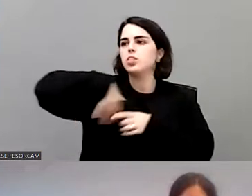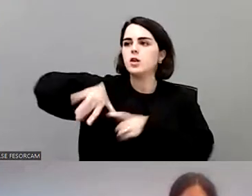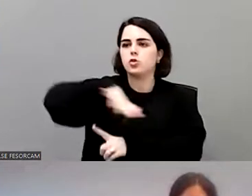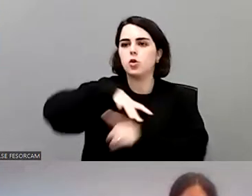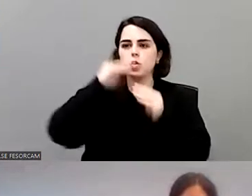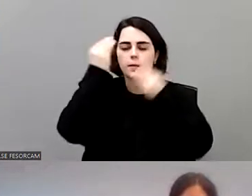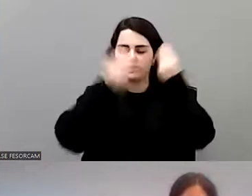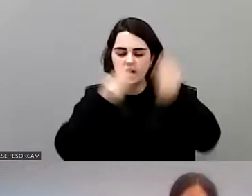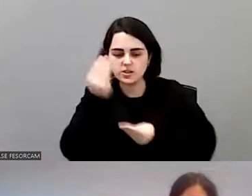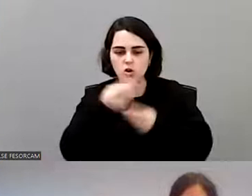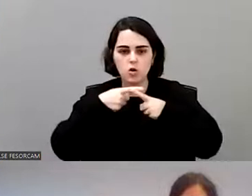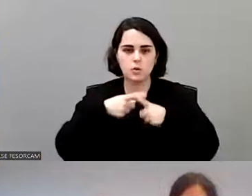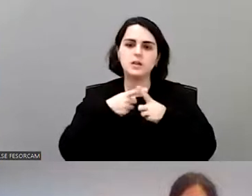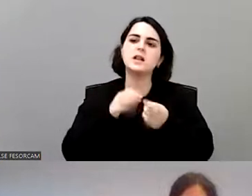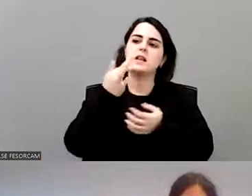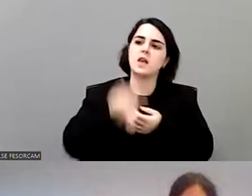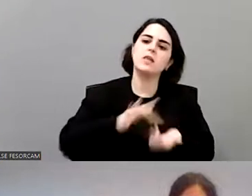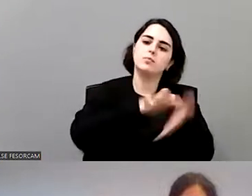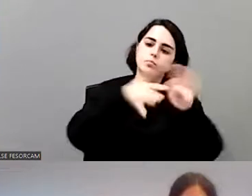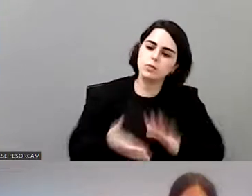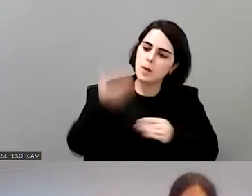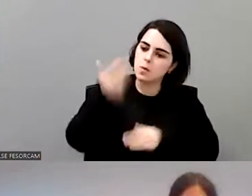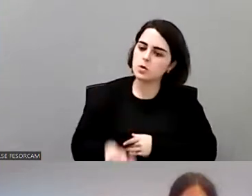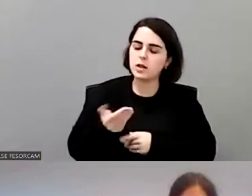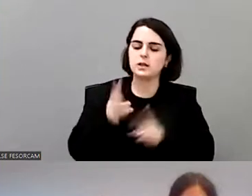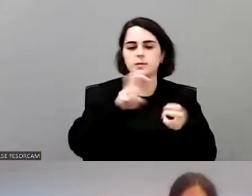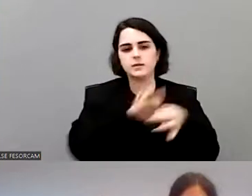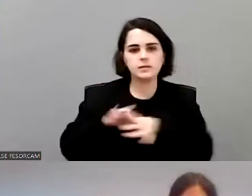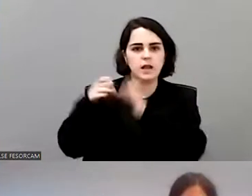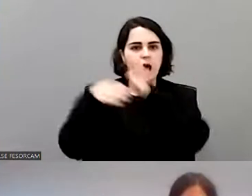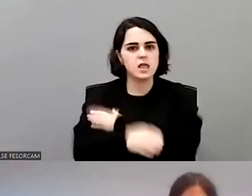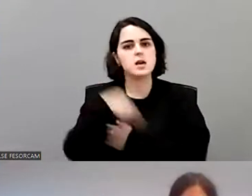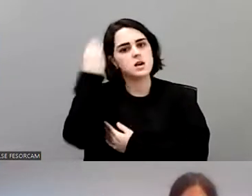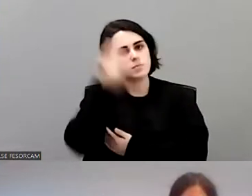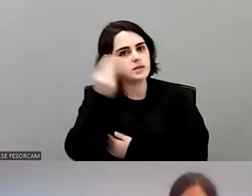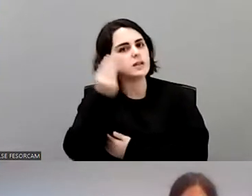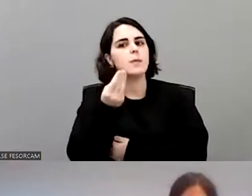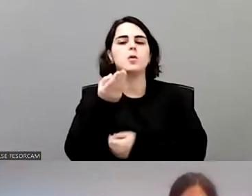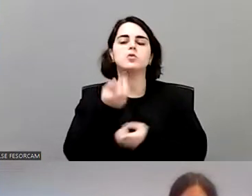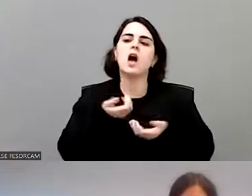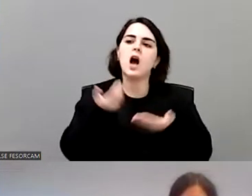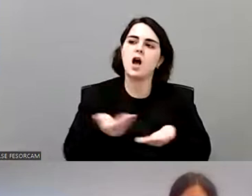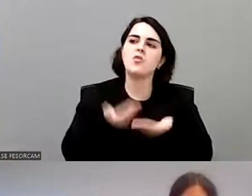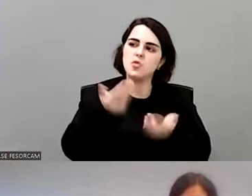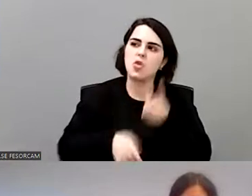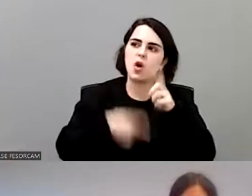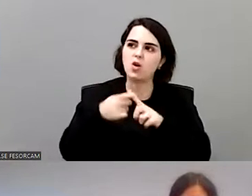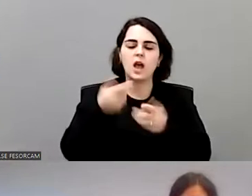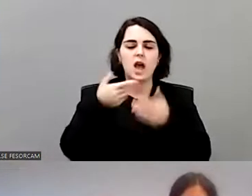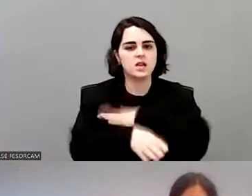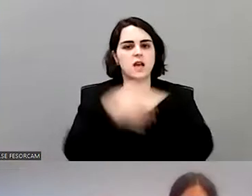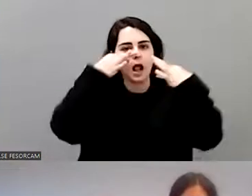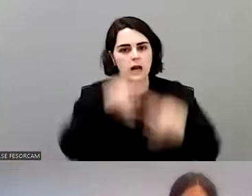compartir actuaciones clave en materia de accesibilidad que consideramos están contribuyendo a aproximarnos a lo que es la auténtica